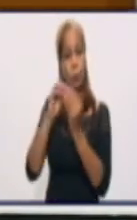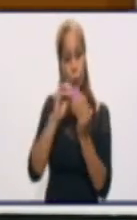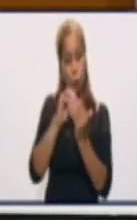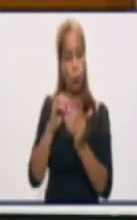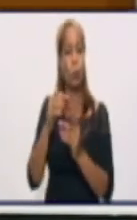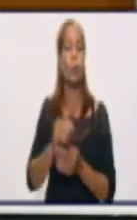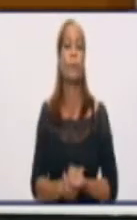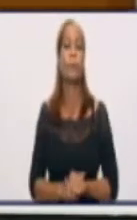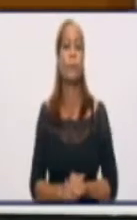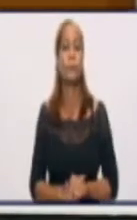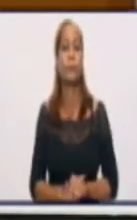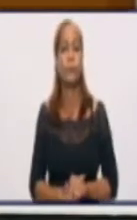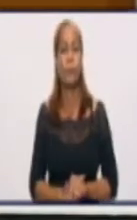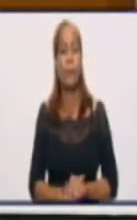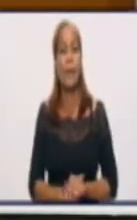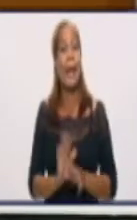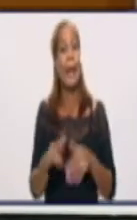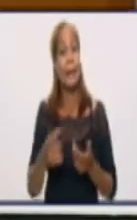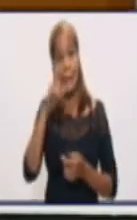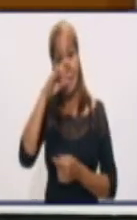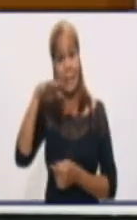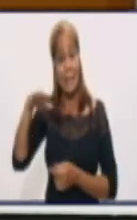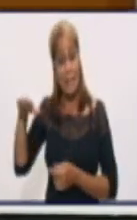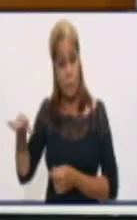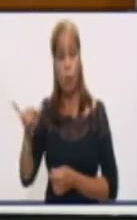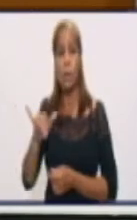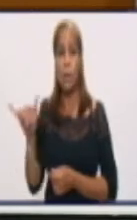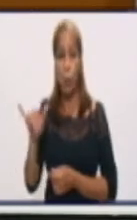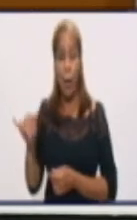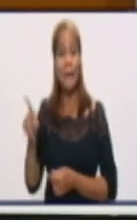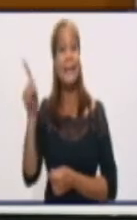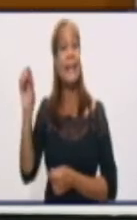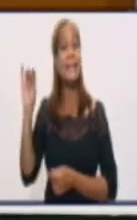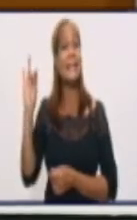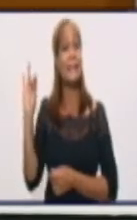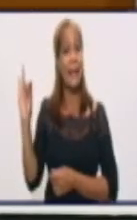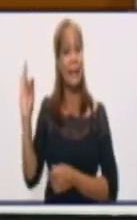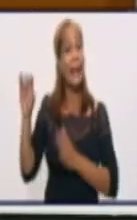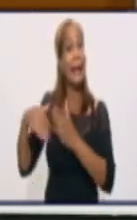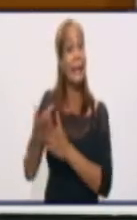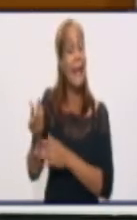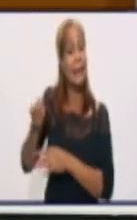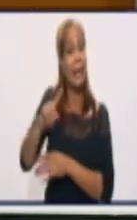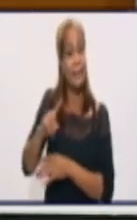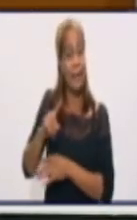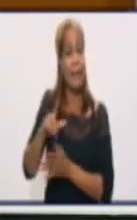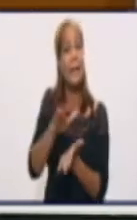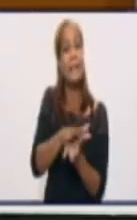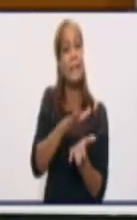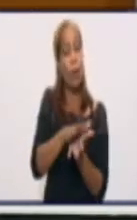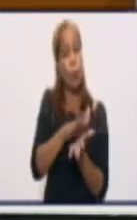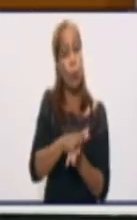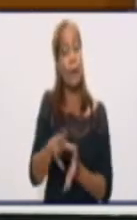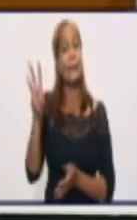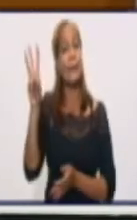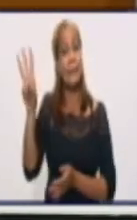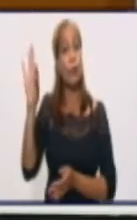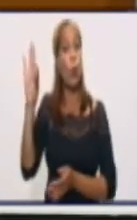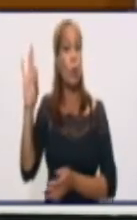viajeros. En la edad pediátrica se reportaron 17. En el día se acumulan ya 837